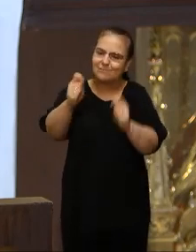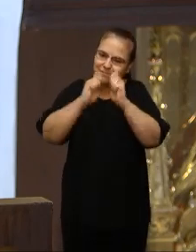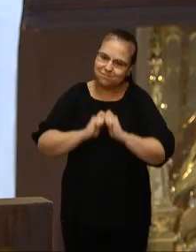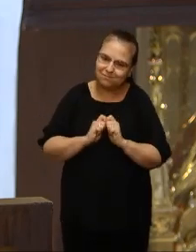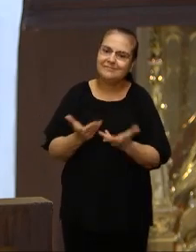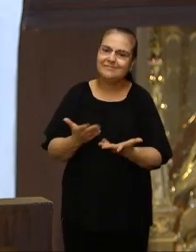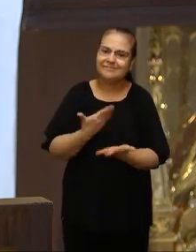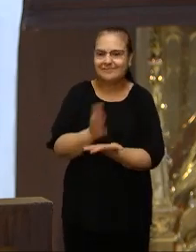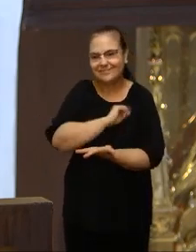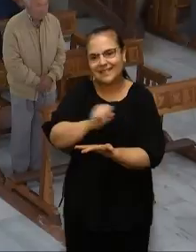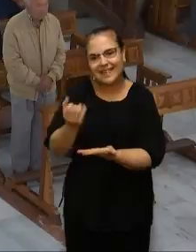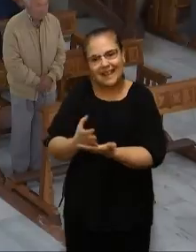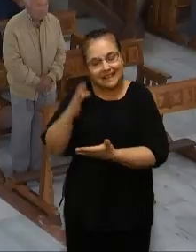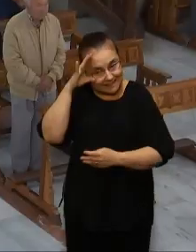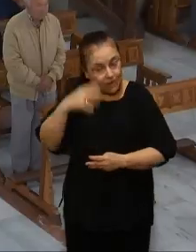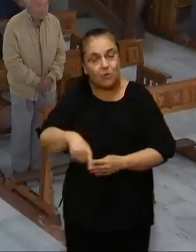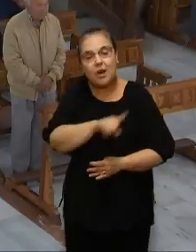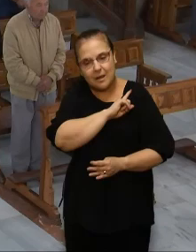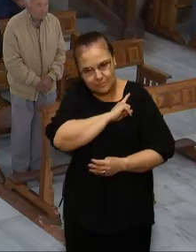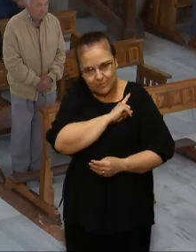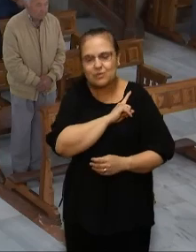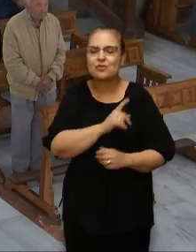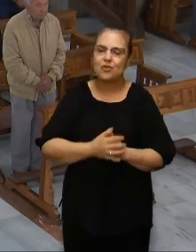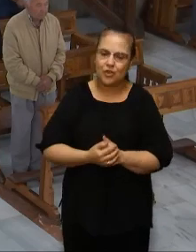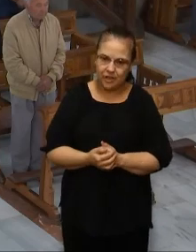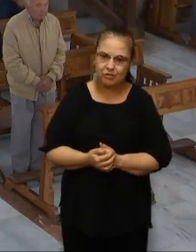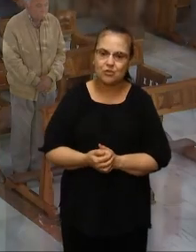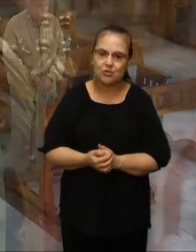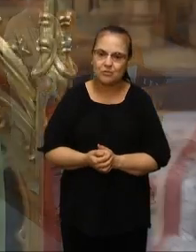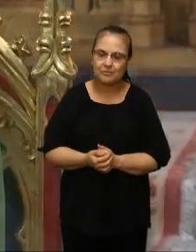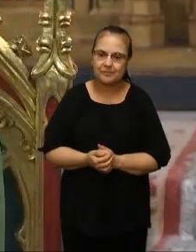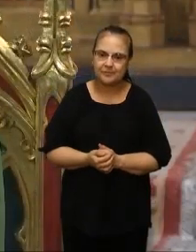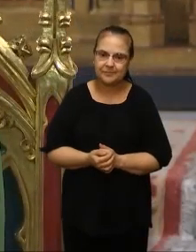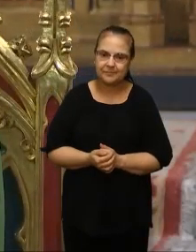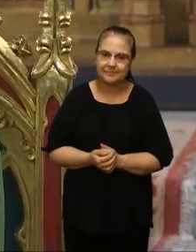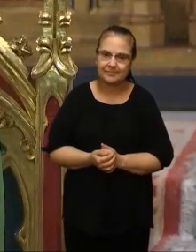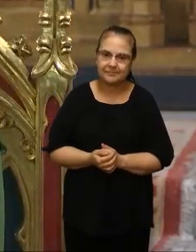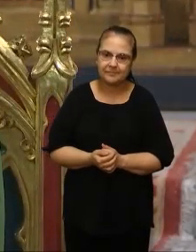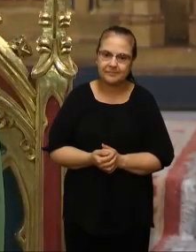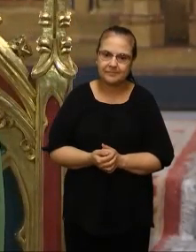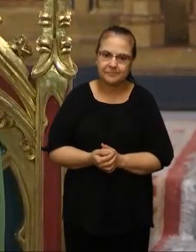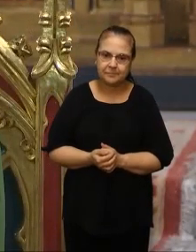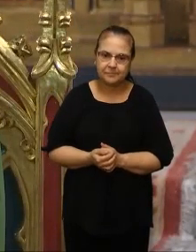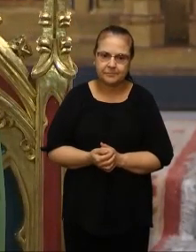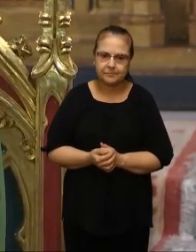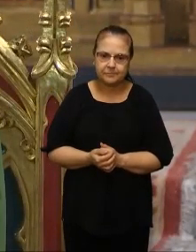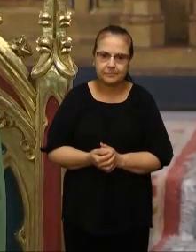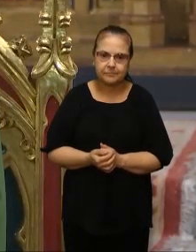ofrece, roguemos al Señor. Te rogamos, óyenos.